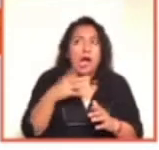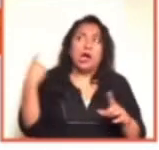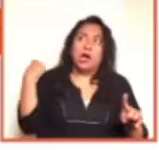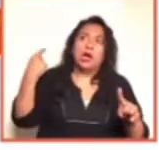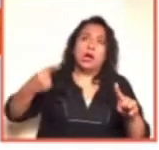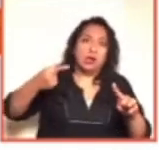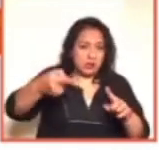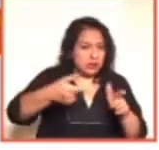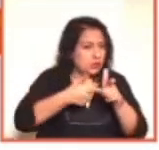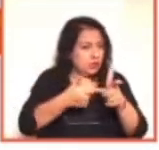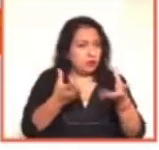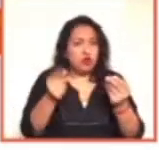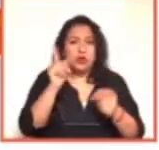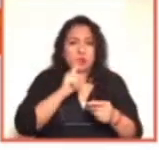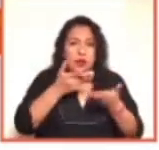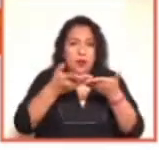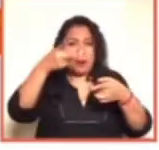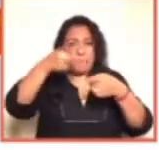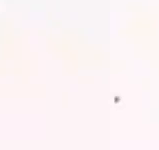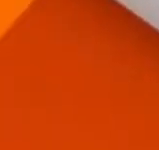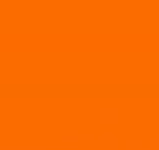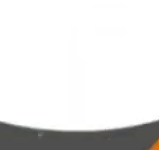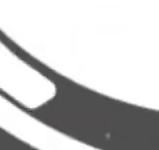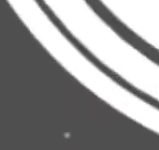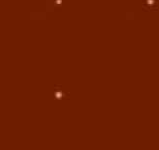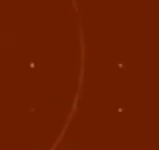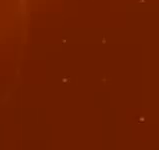muchas mujeres. Vamos a la pausa.